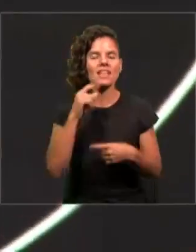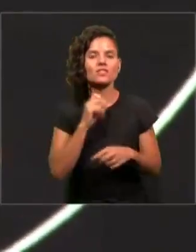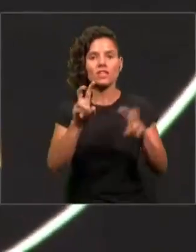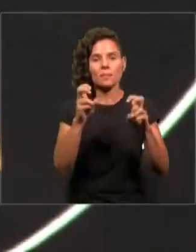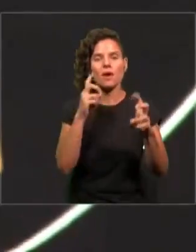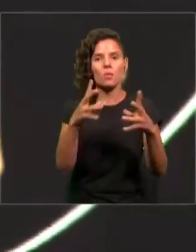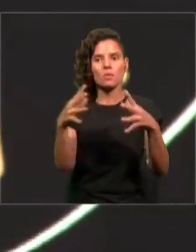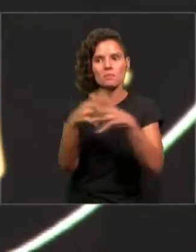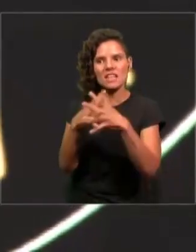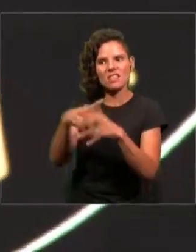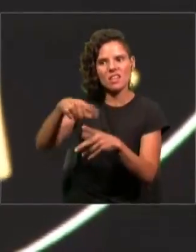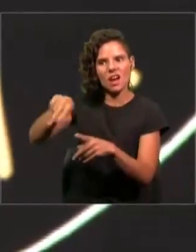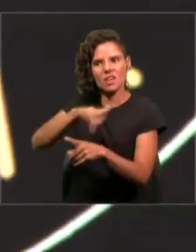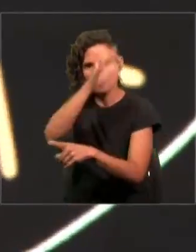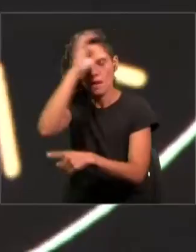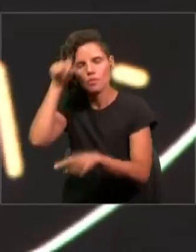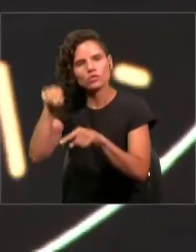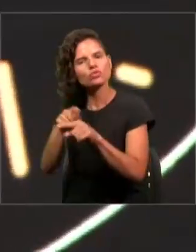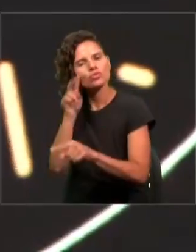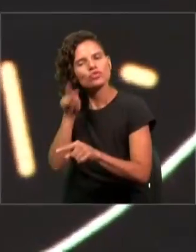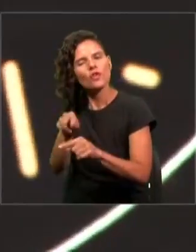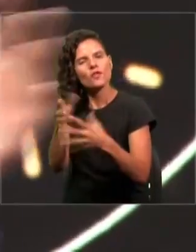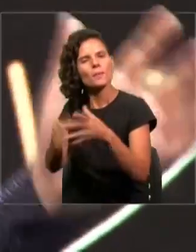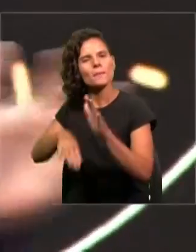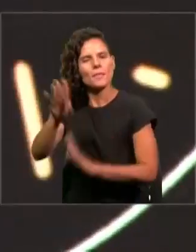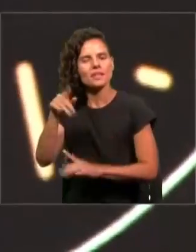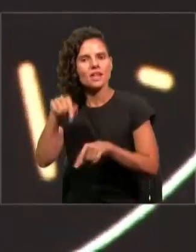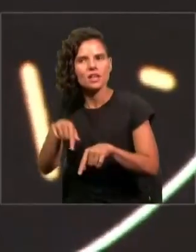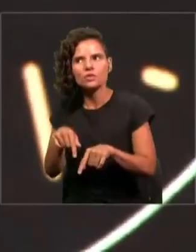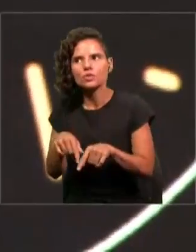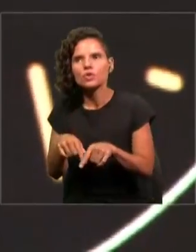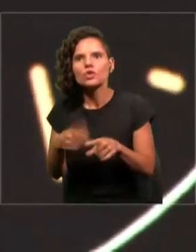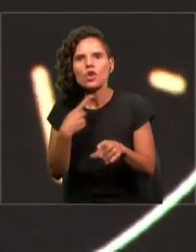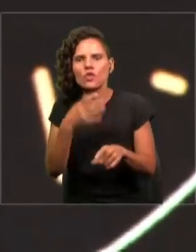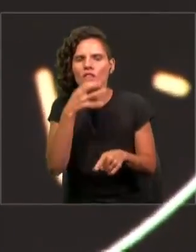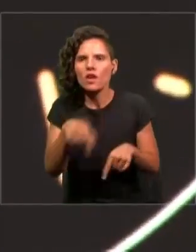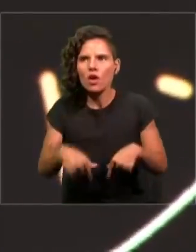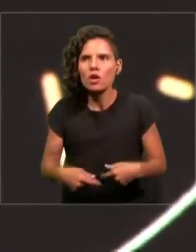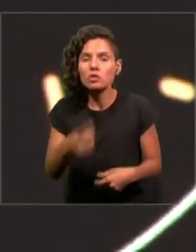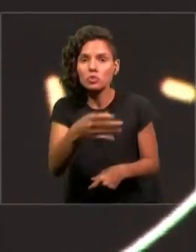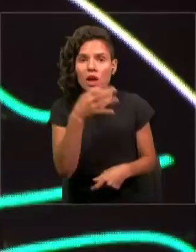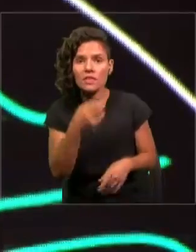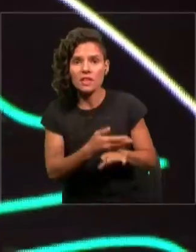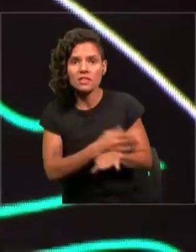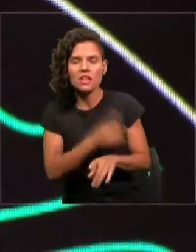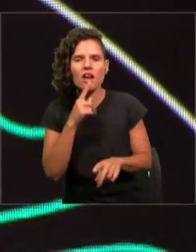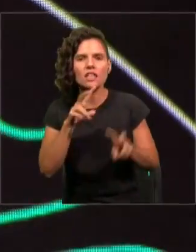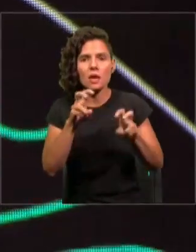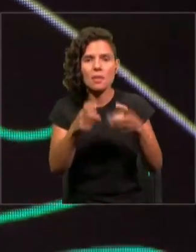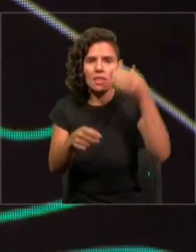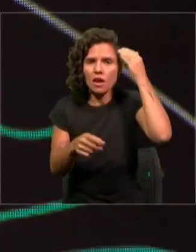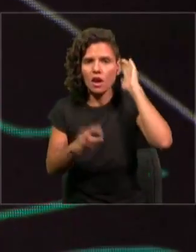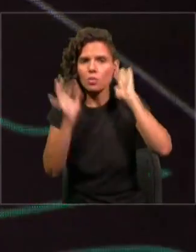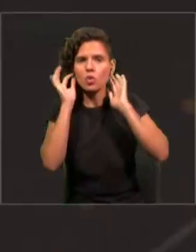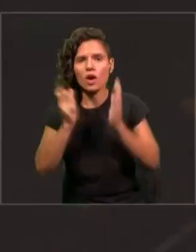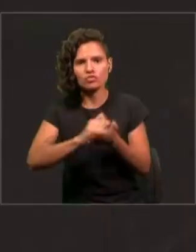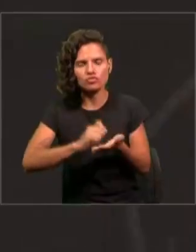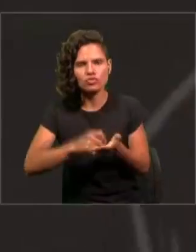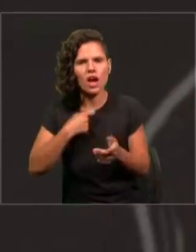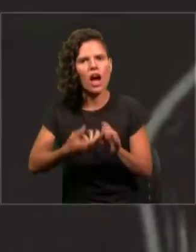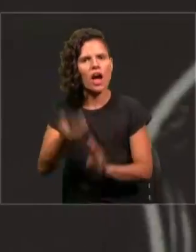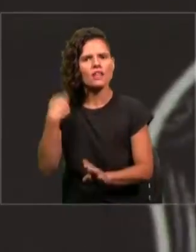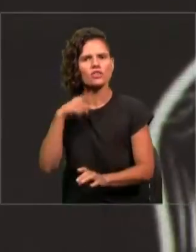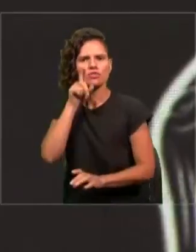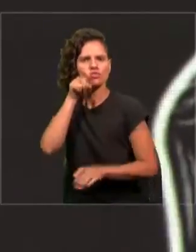de parte de los mapuches. Y eso incluso compensador, y ocupo lo que tú decías sobre Gabriela Mistral, el cóndor en sí